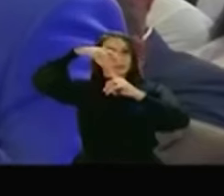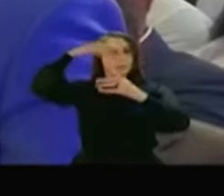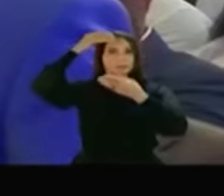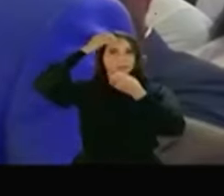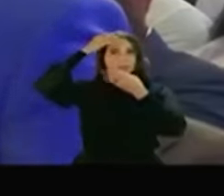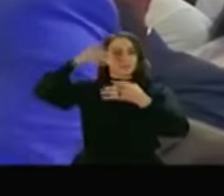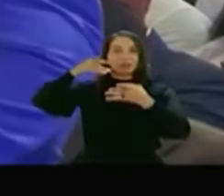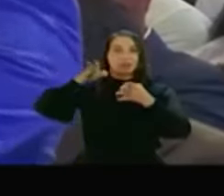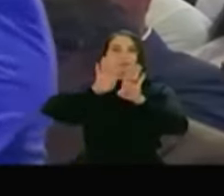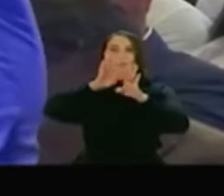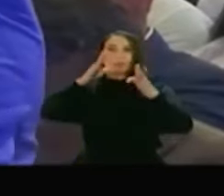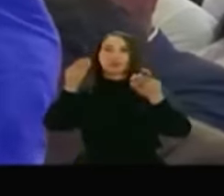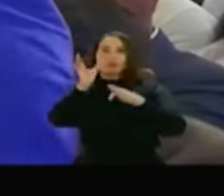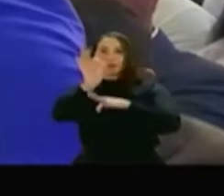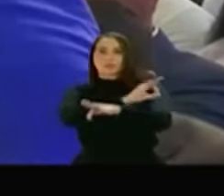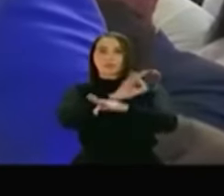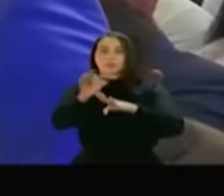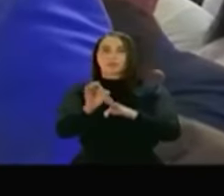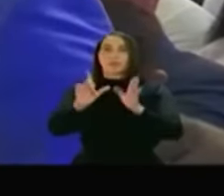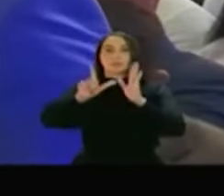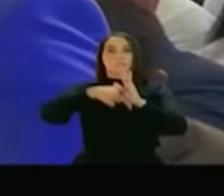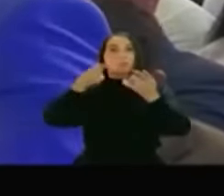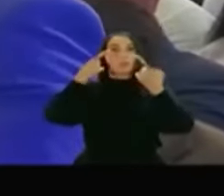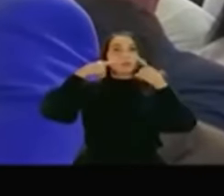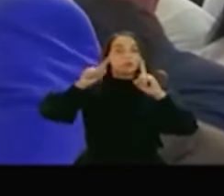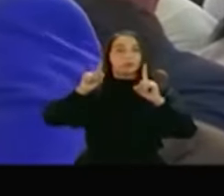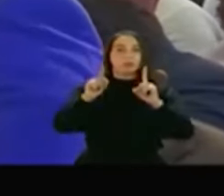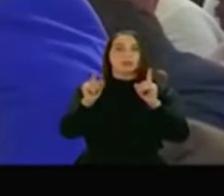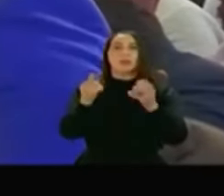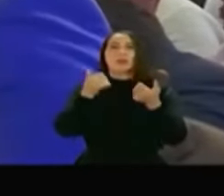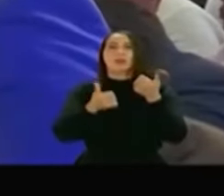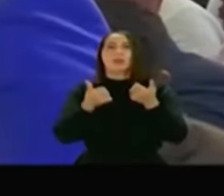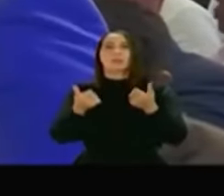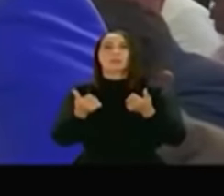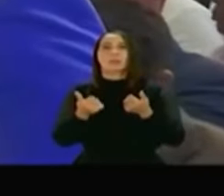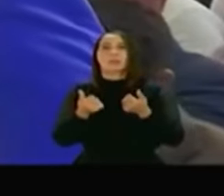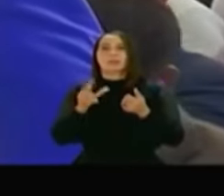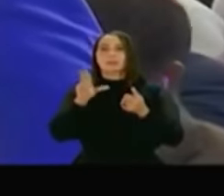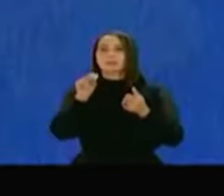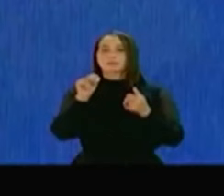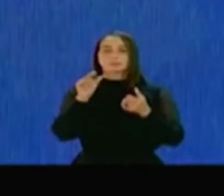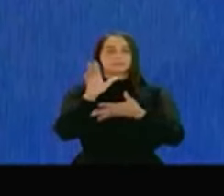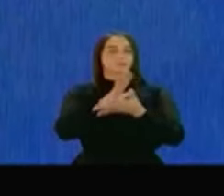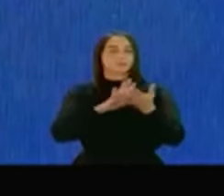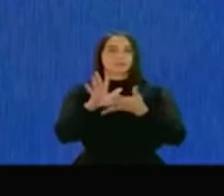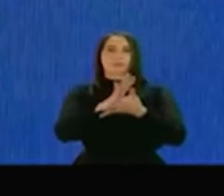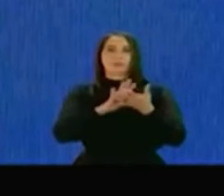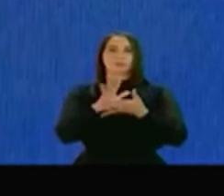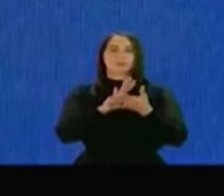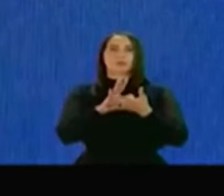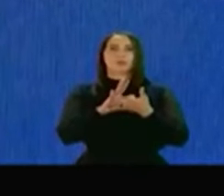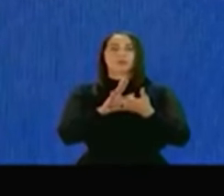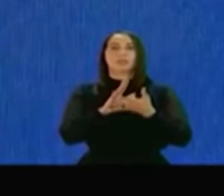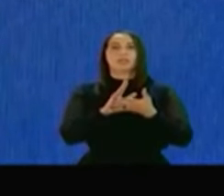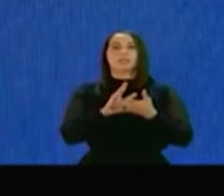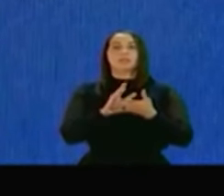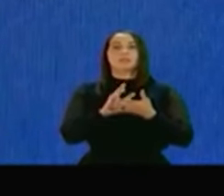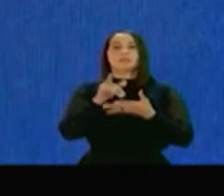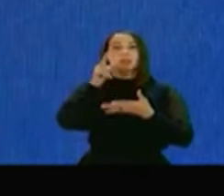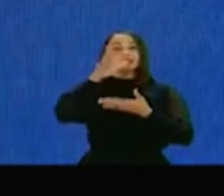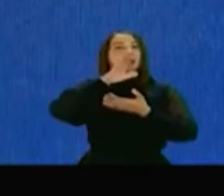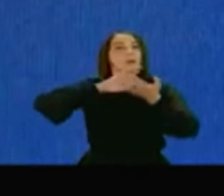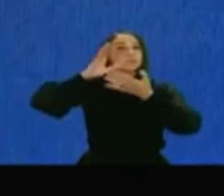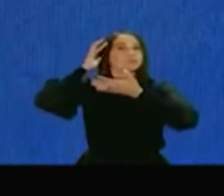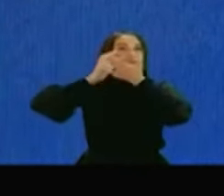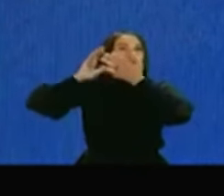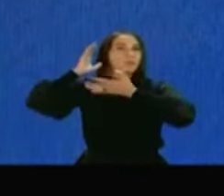de reapertura, luego se envió otra nota diciendo otra cosa. Nos gustaría que nos aclare ese punto. No había confusión, bueno, fue una confusión, pero esa